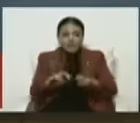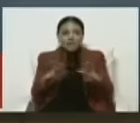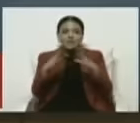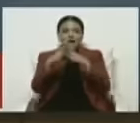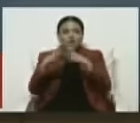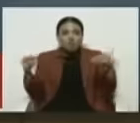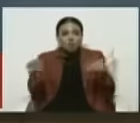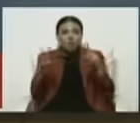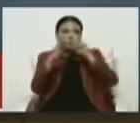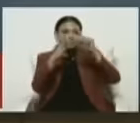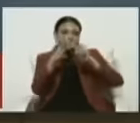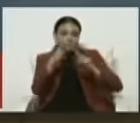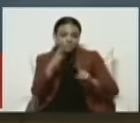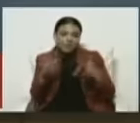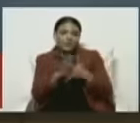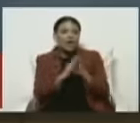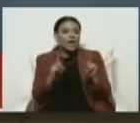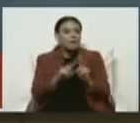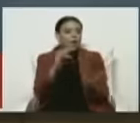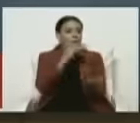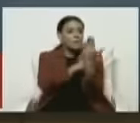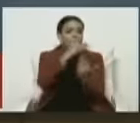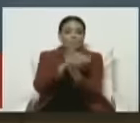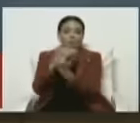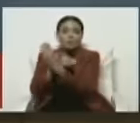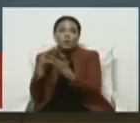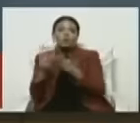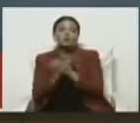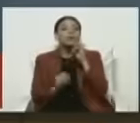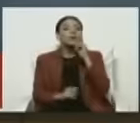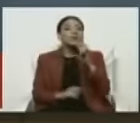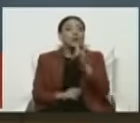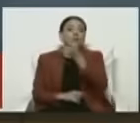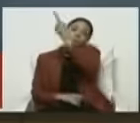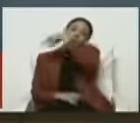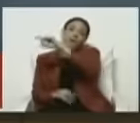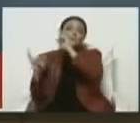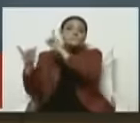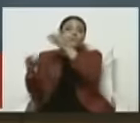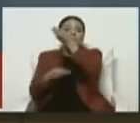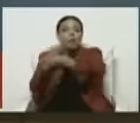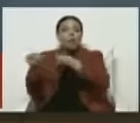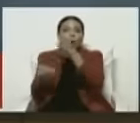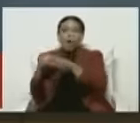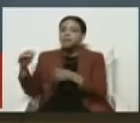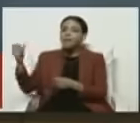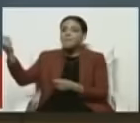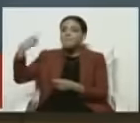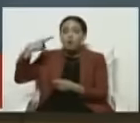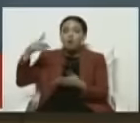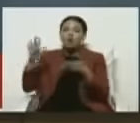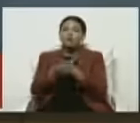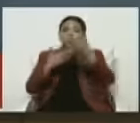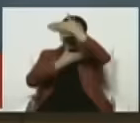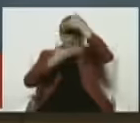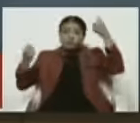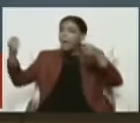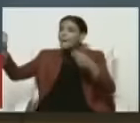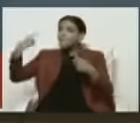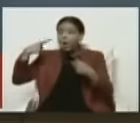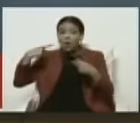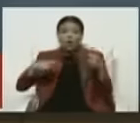estos elementos que han salido a flote por la denuncia que ellos han hecho, que estos paramilitares colombianos han